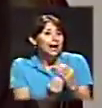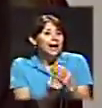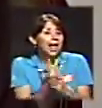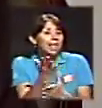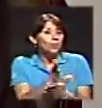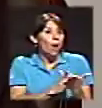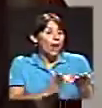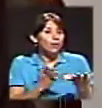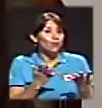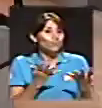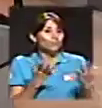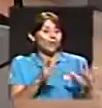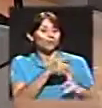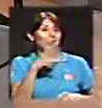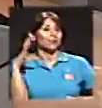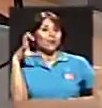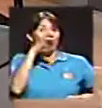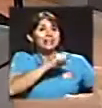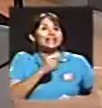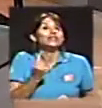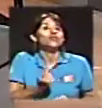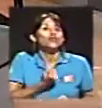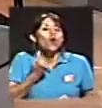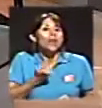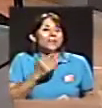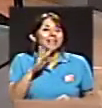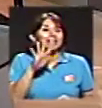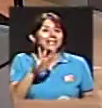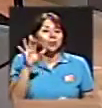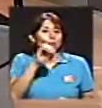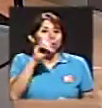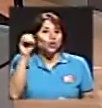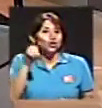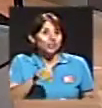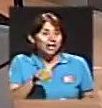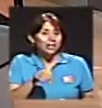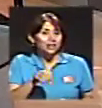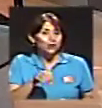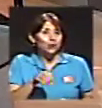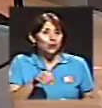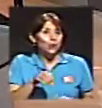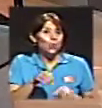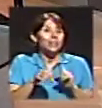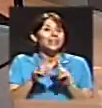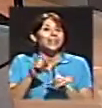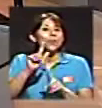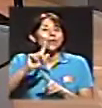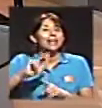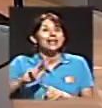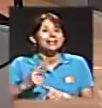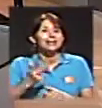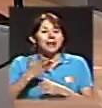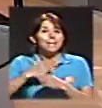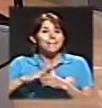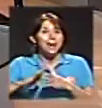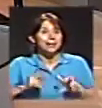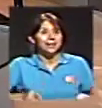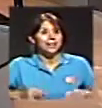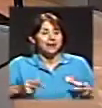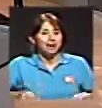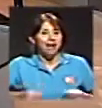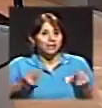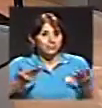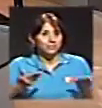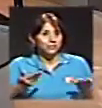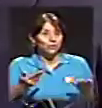le llegó a la conclusión de que solo el 5% de una tercera parte del gasto del Estado iba a